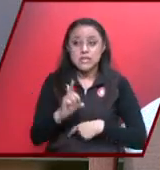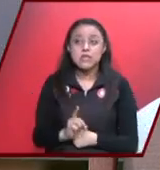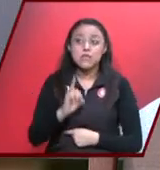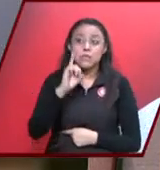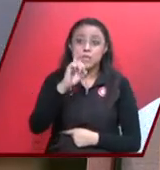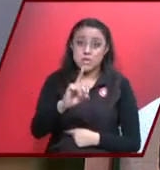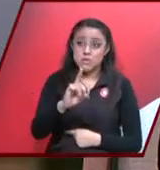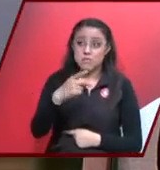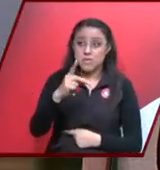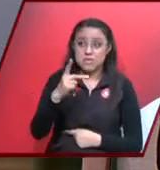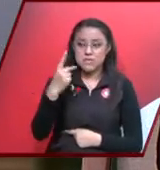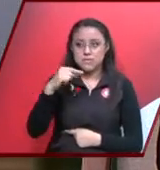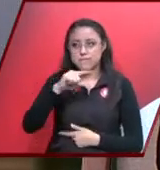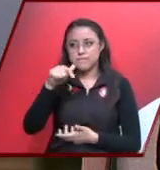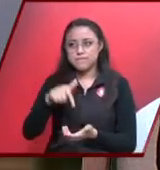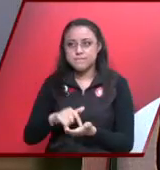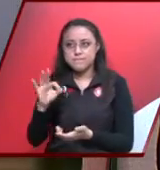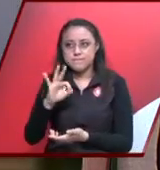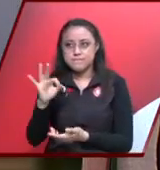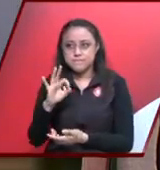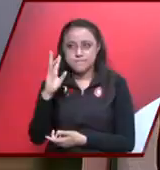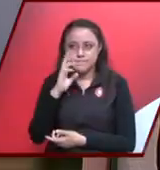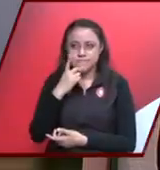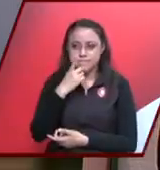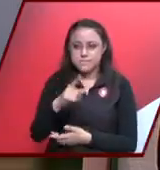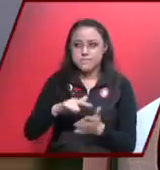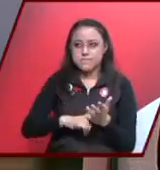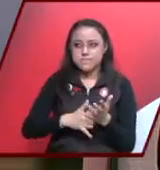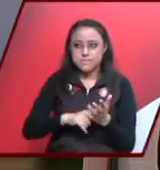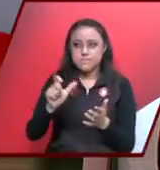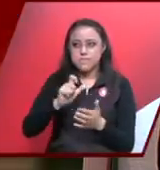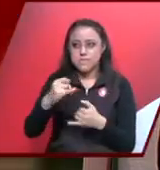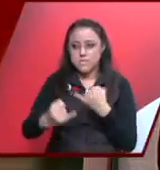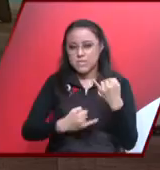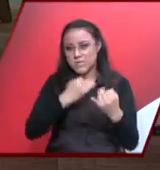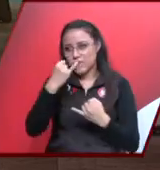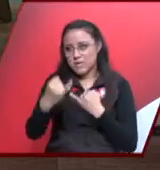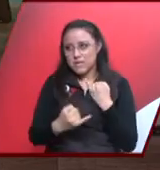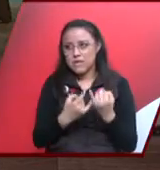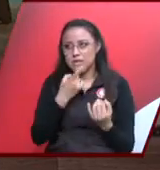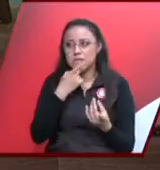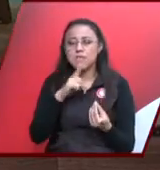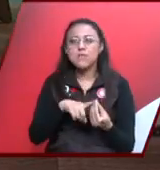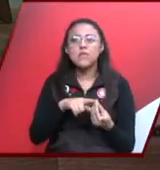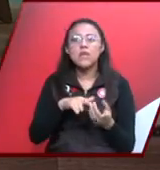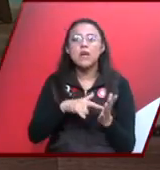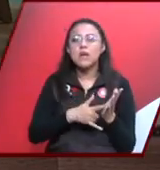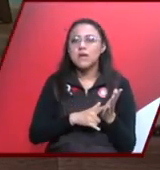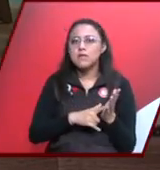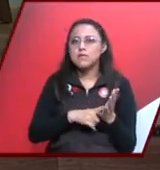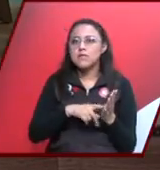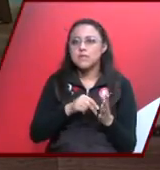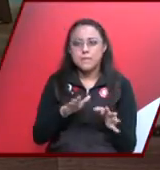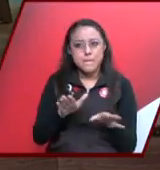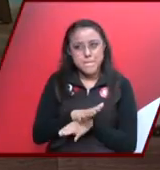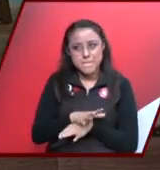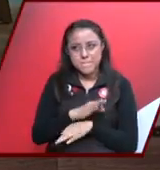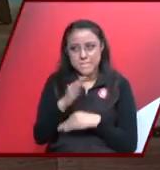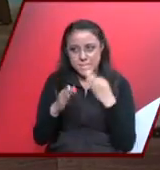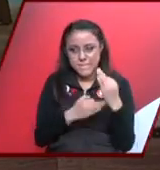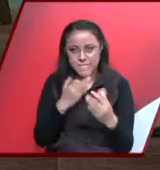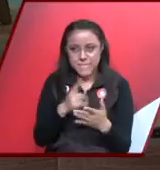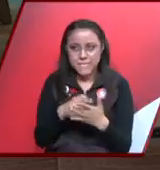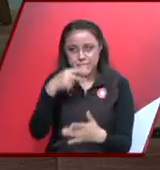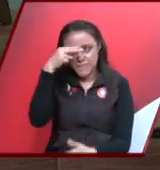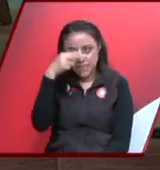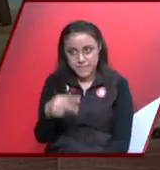domingo. Sí, sí, pero si estoy en otro lado, ¿eres capaz de darme los boletos a la hora que es el juego? Y ni tarda. ¿Dónde es ahora? Todas tus maldiciones se cumplieron. Vamos